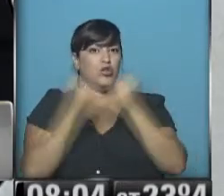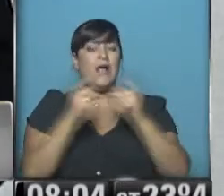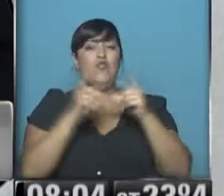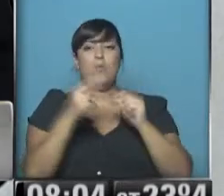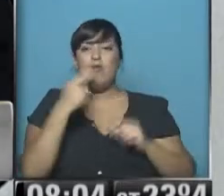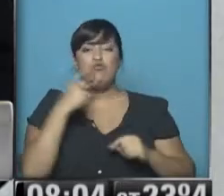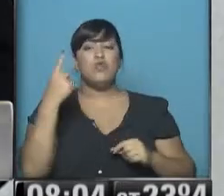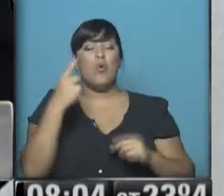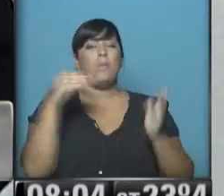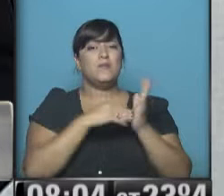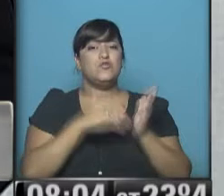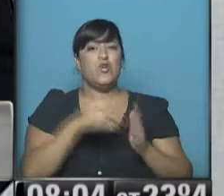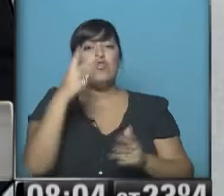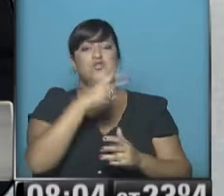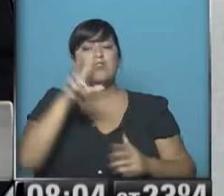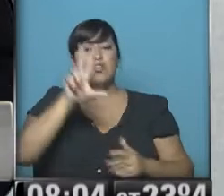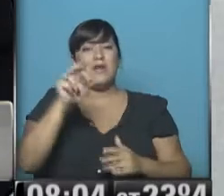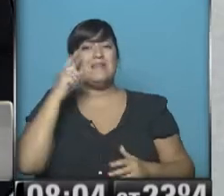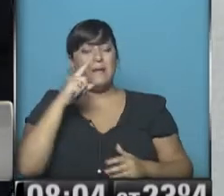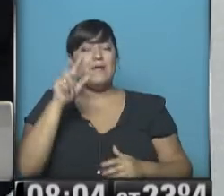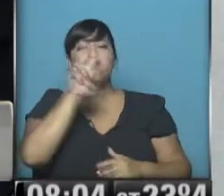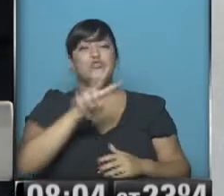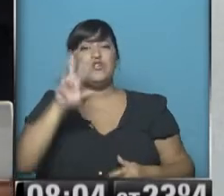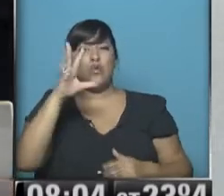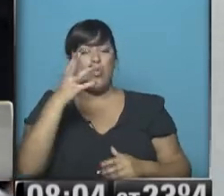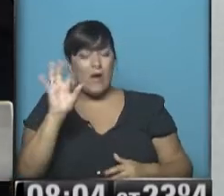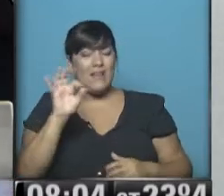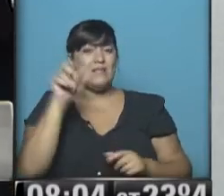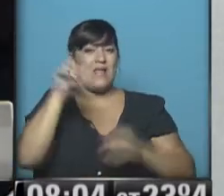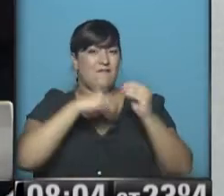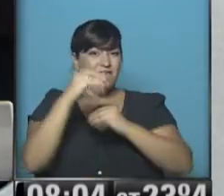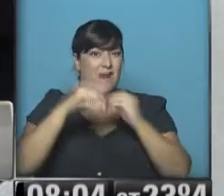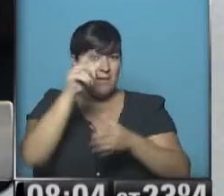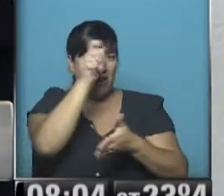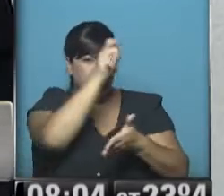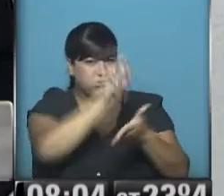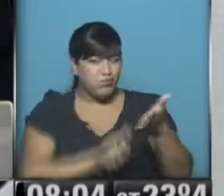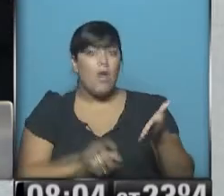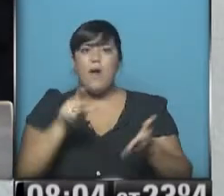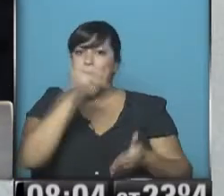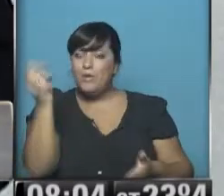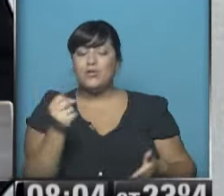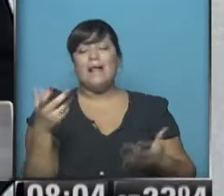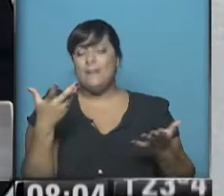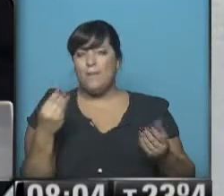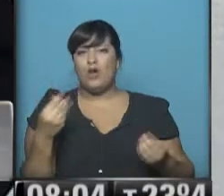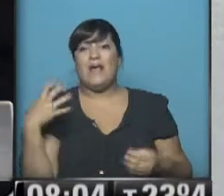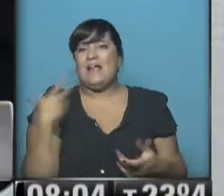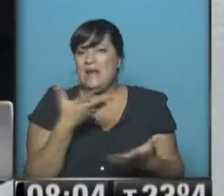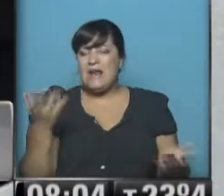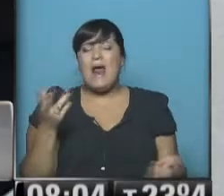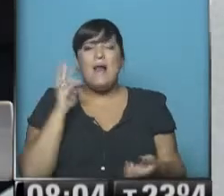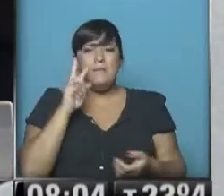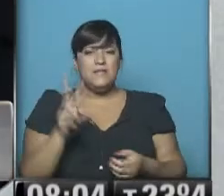230 mil 345 familias es un hecho trascendente porque en general cuando uno observa